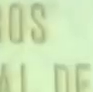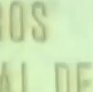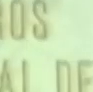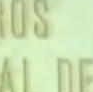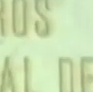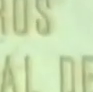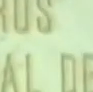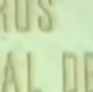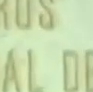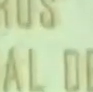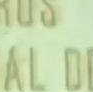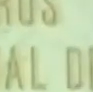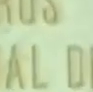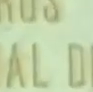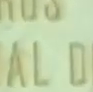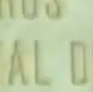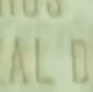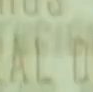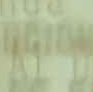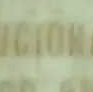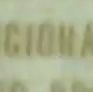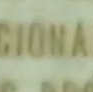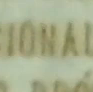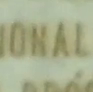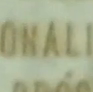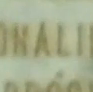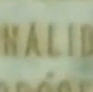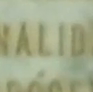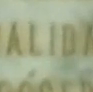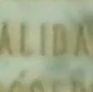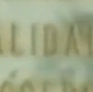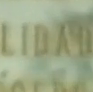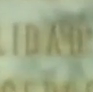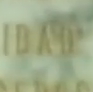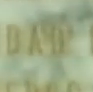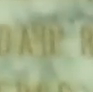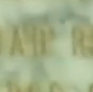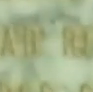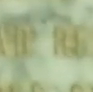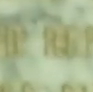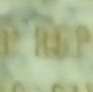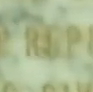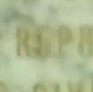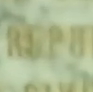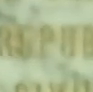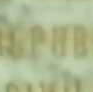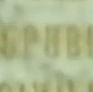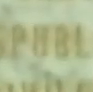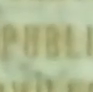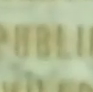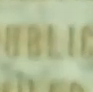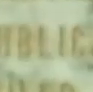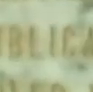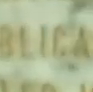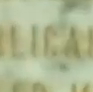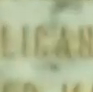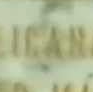Ovalles, perteneciente a Fundaculgua, de la Gobernación del Estado Guárico.